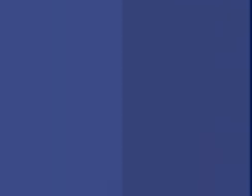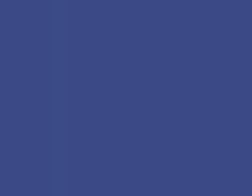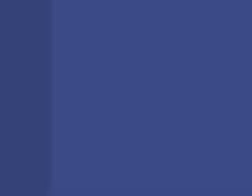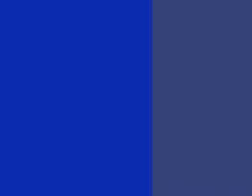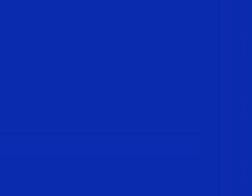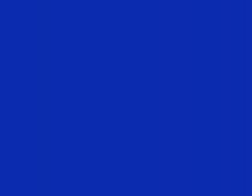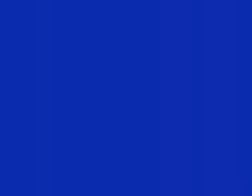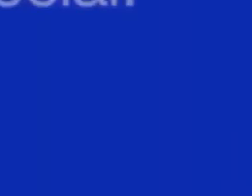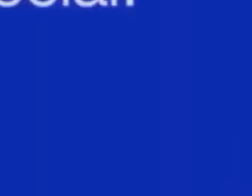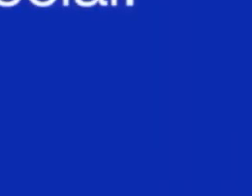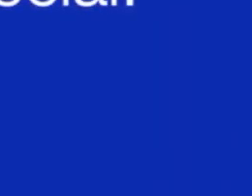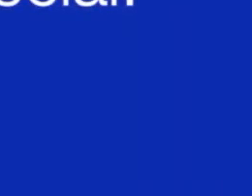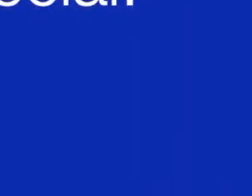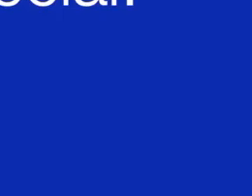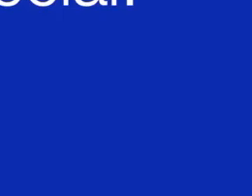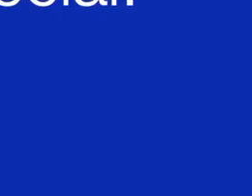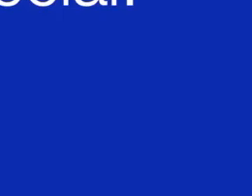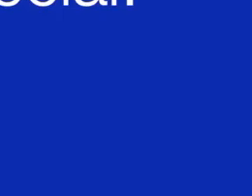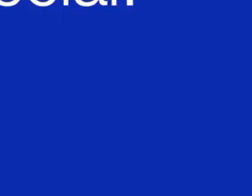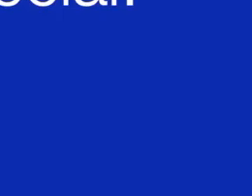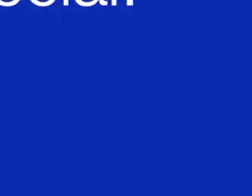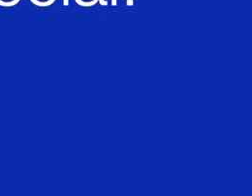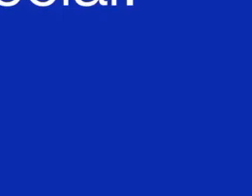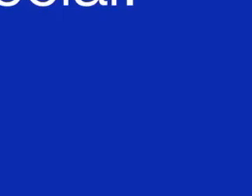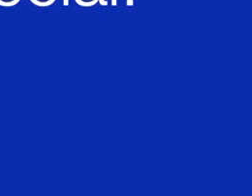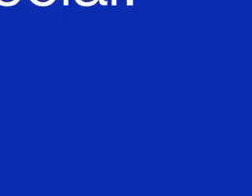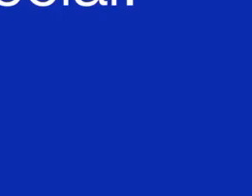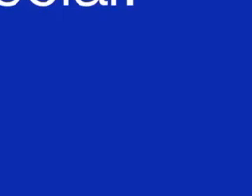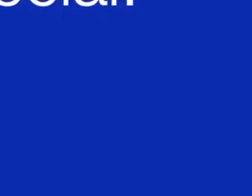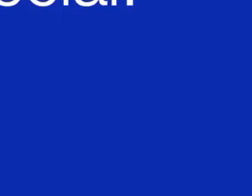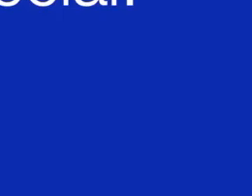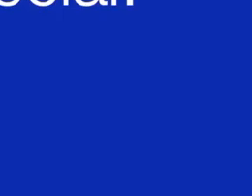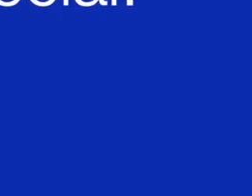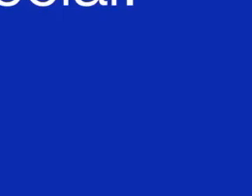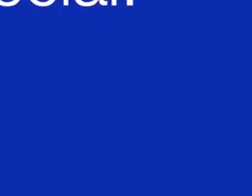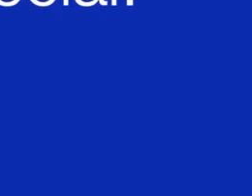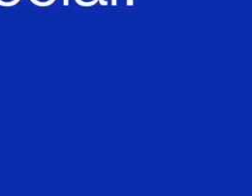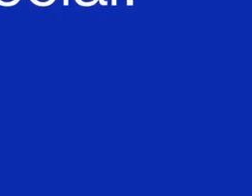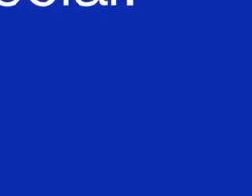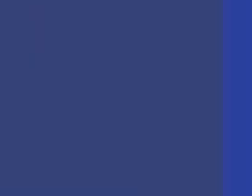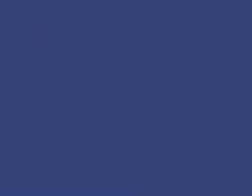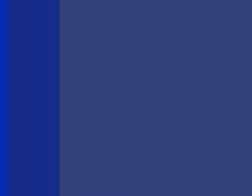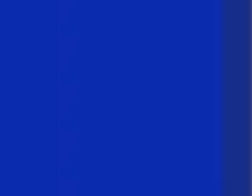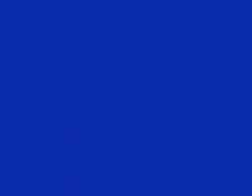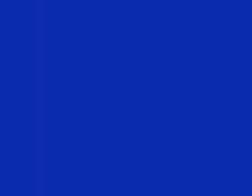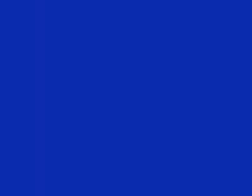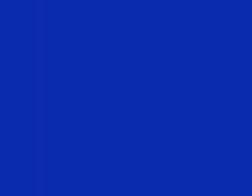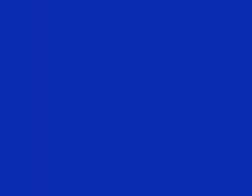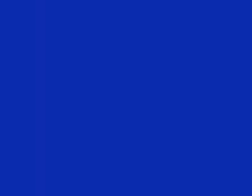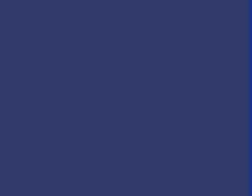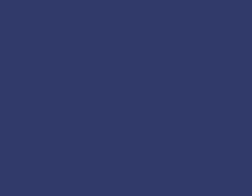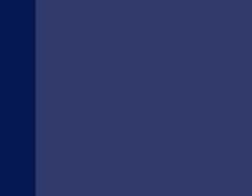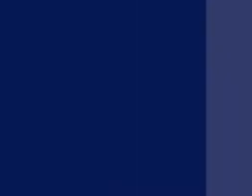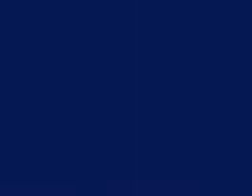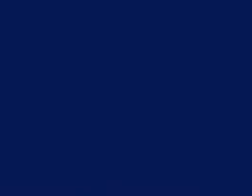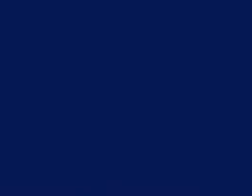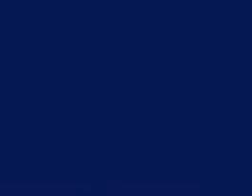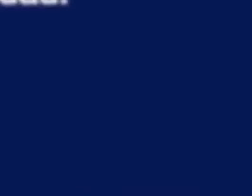de Nicaragua. Los trabajadores tienen derecho a condiciones de trabajo que les aseguren, en especial, inciso